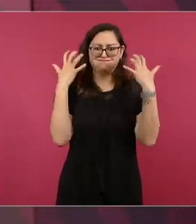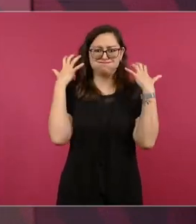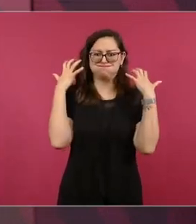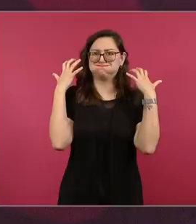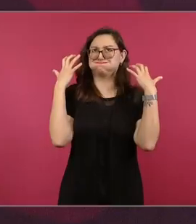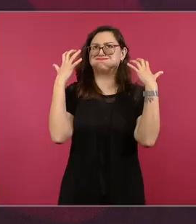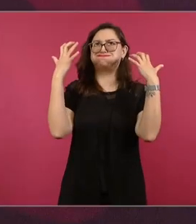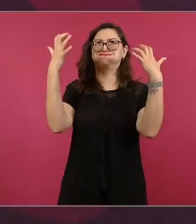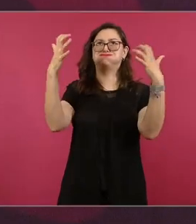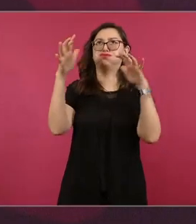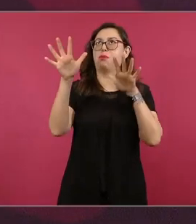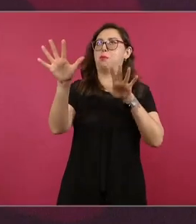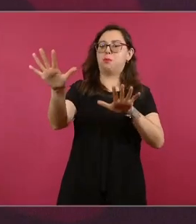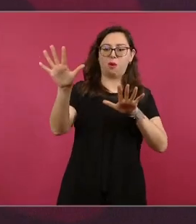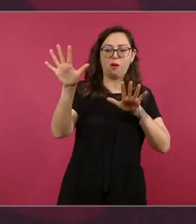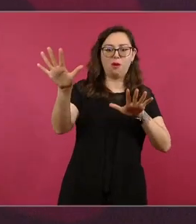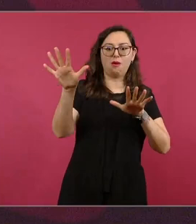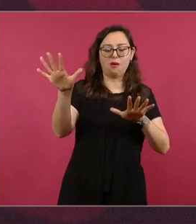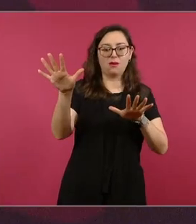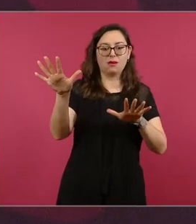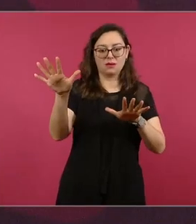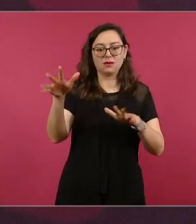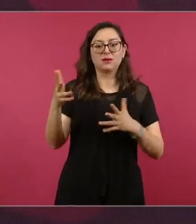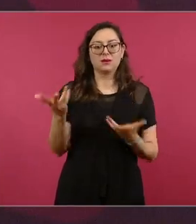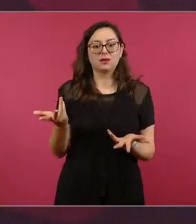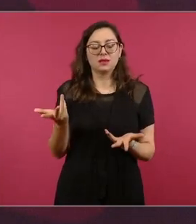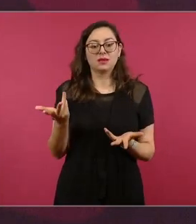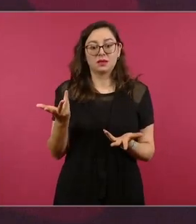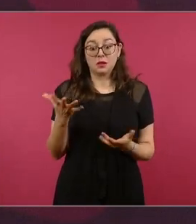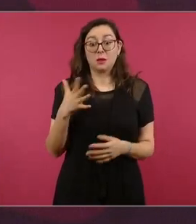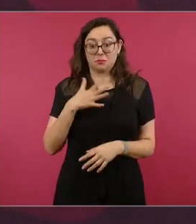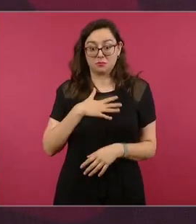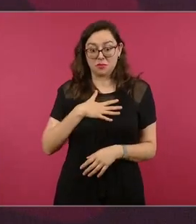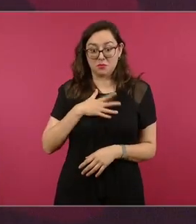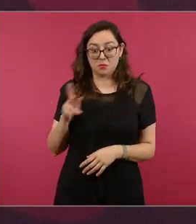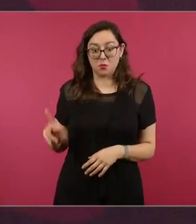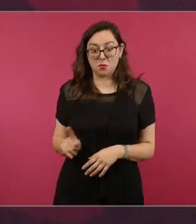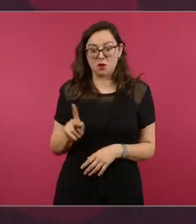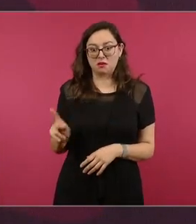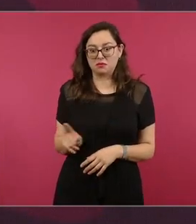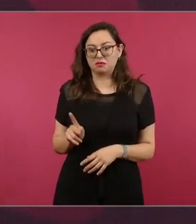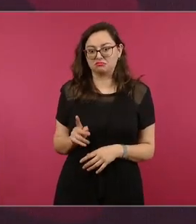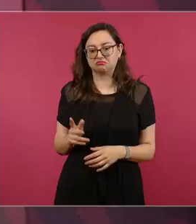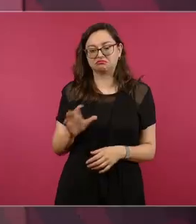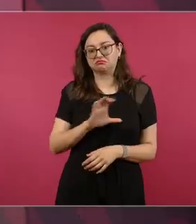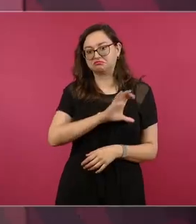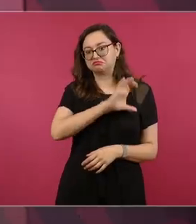fascinante entonces allá en mi pueblo viendo